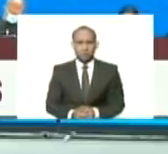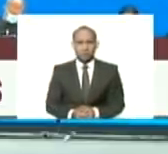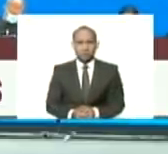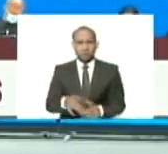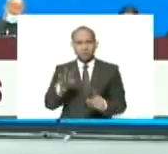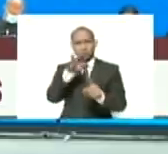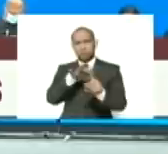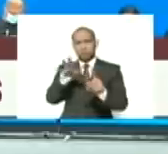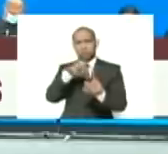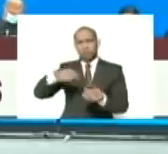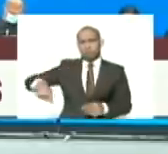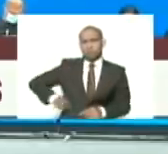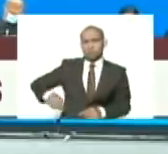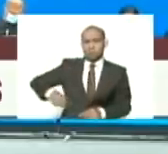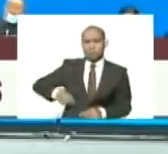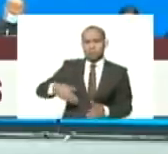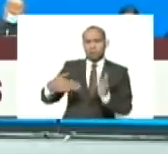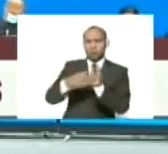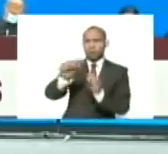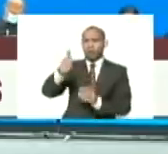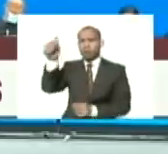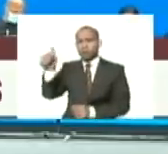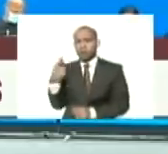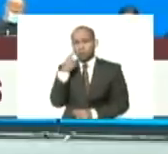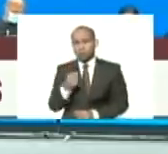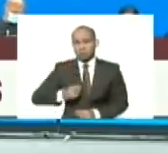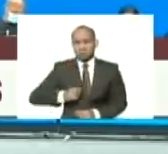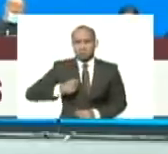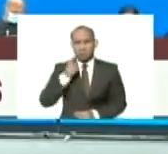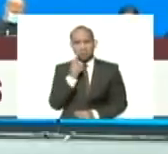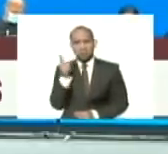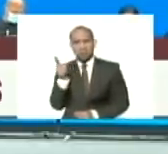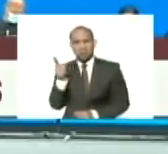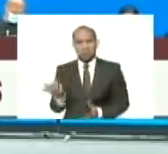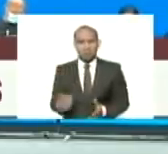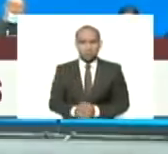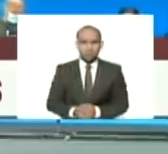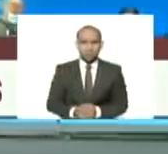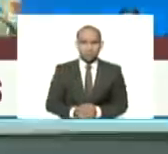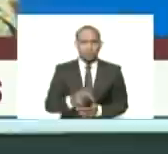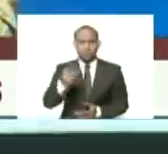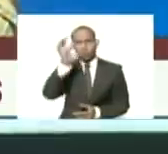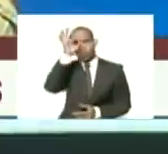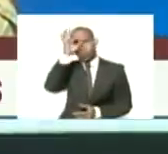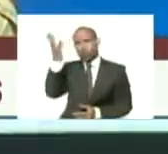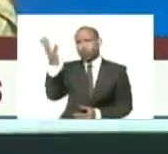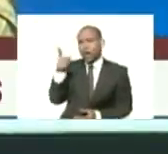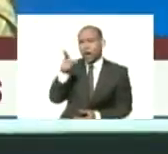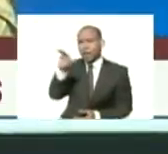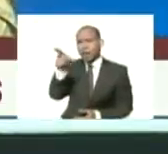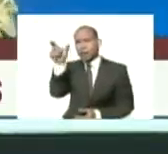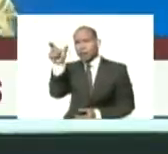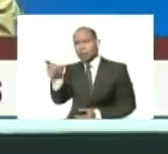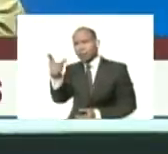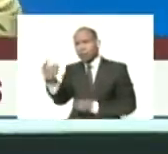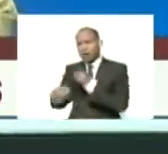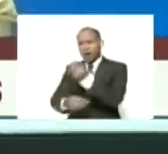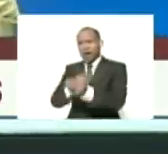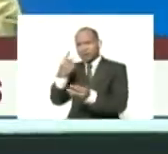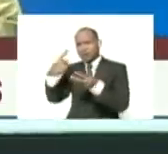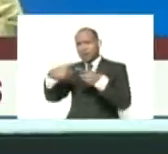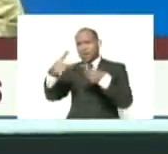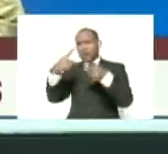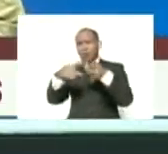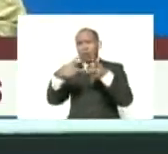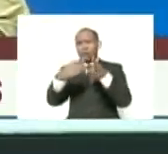contra el otro, le pegan con el codo. Tú no sabes que tal persona hizo esto, porque